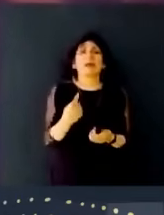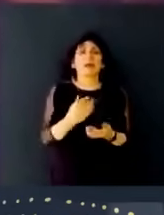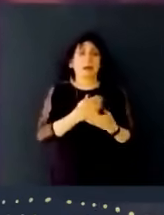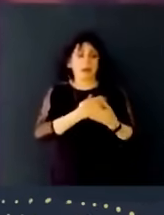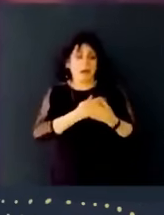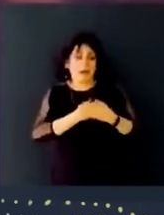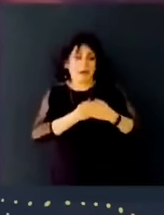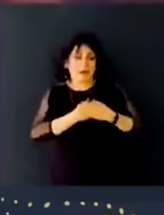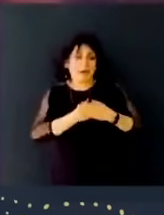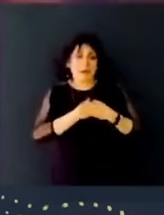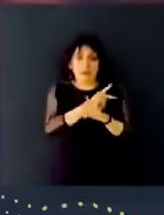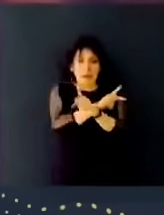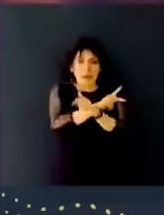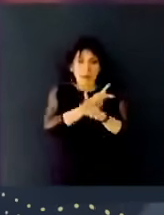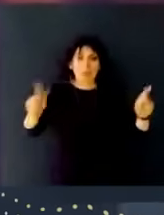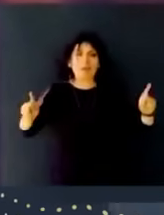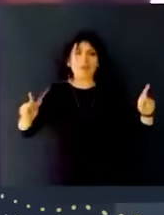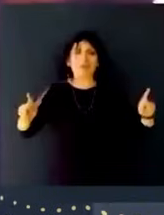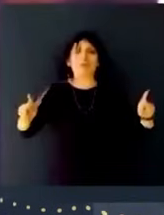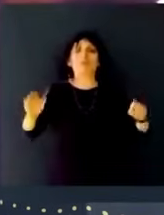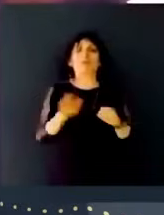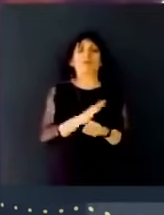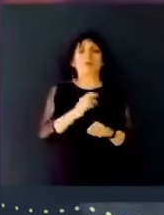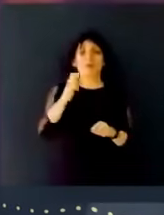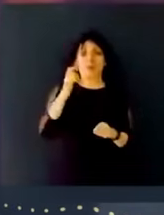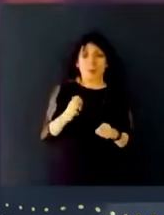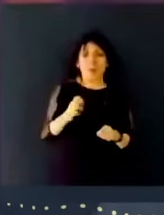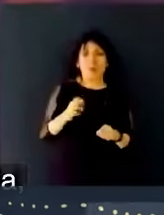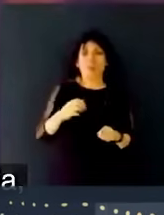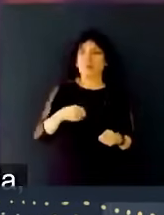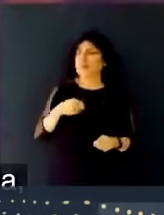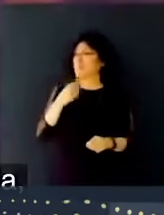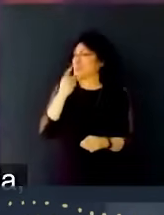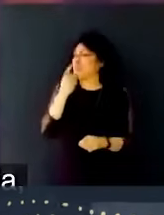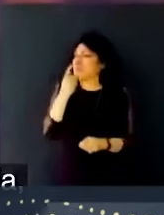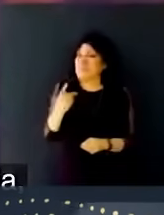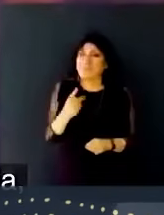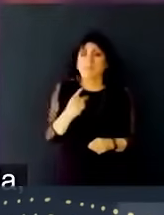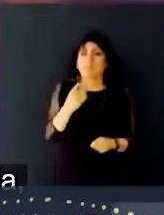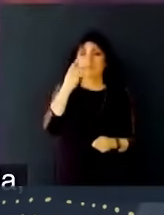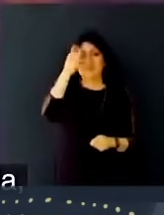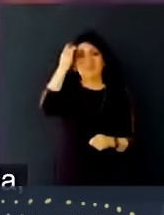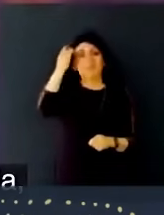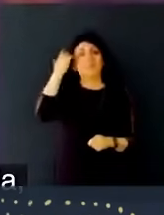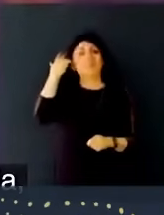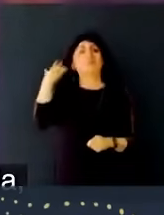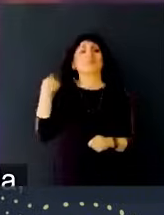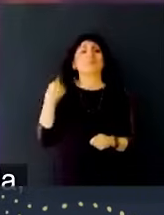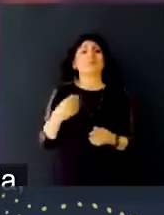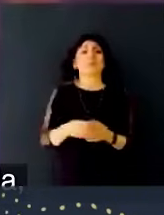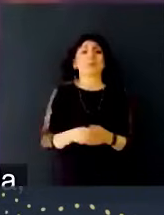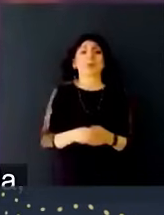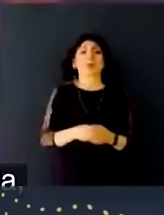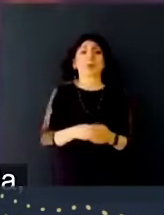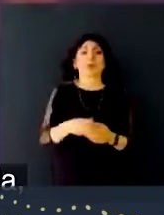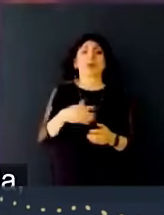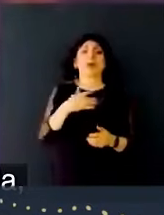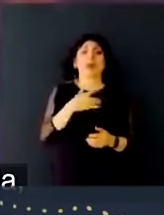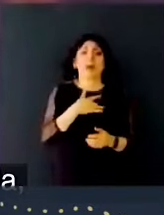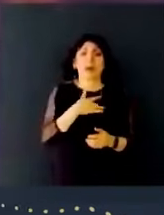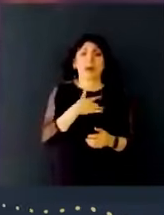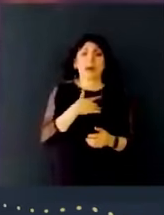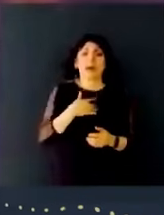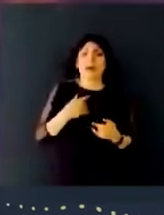de México. Y por eso les digo que yo llevo en el corazón, en el sentimiento, en la